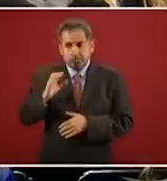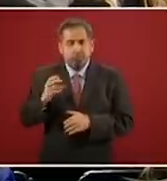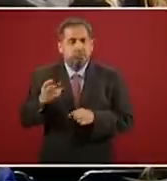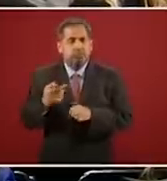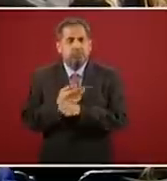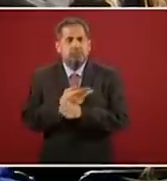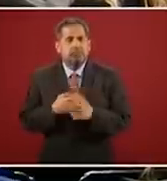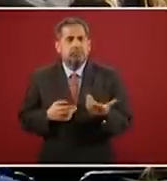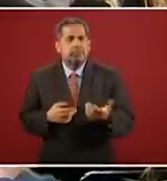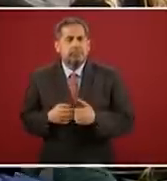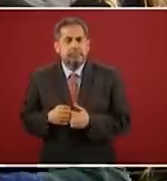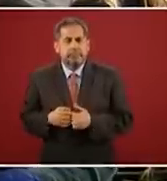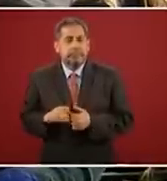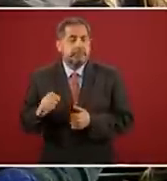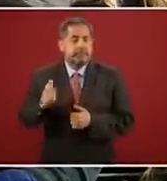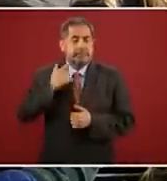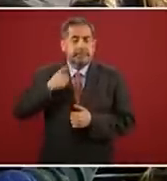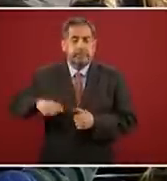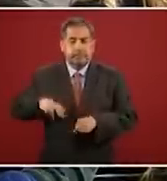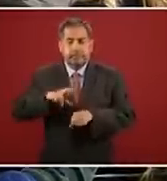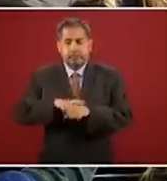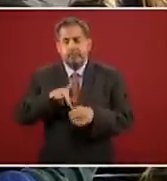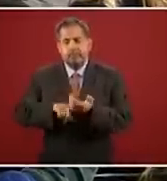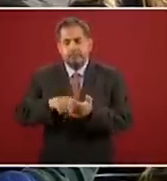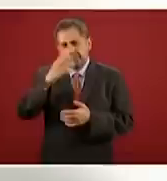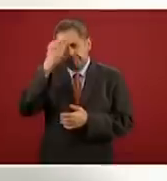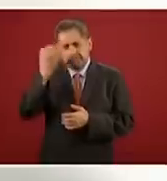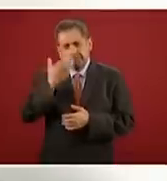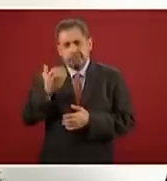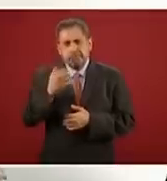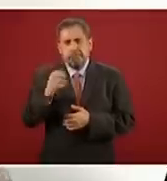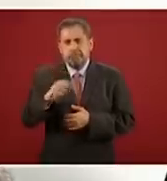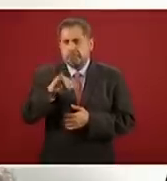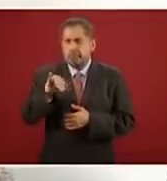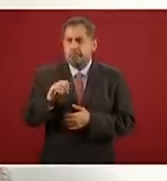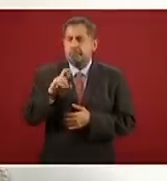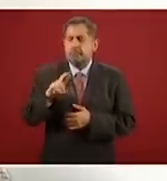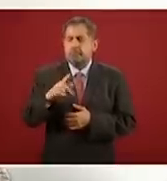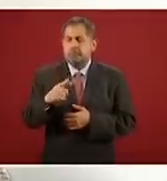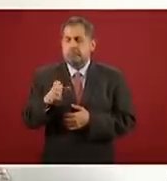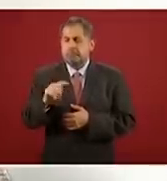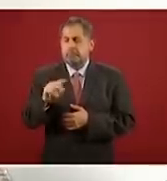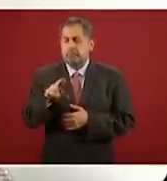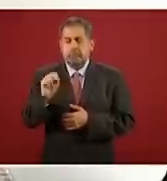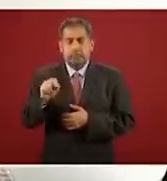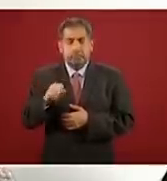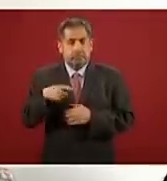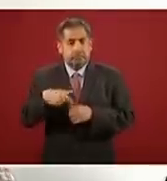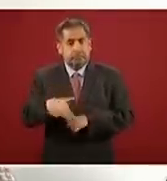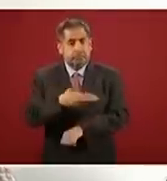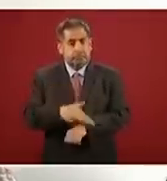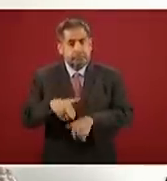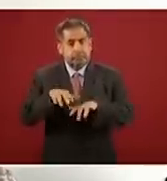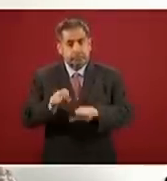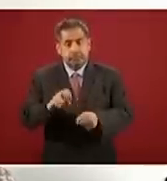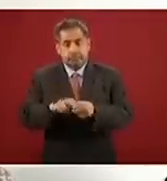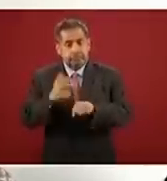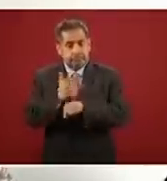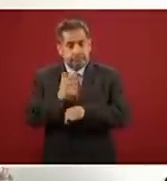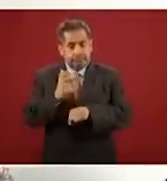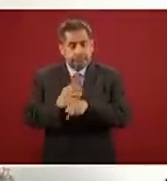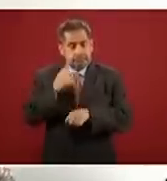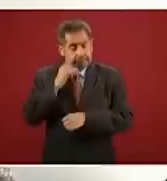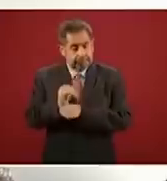tiene respecto al caso de exgobernadores? Sabemos de la extradición de Jorge Torres, un exgobernador de Coahuila que está siendo investigado en Estados Unidos